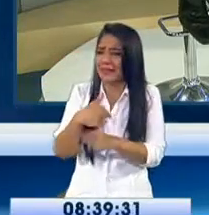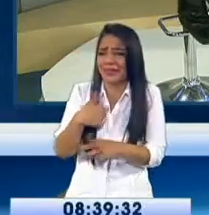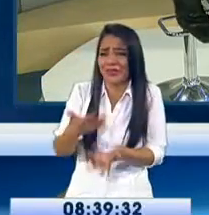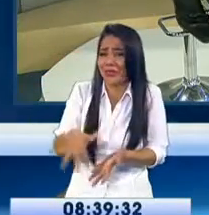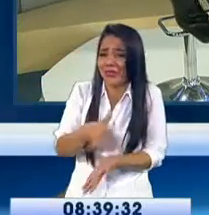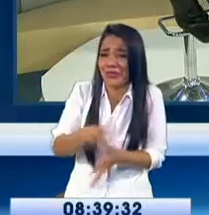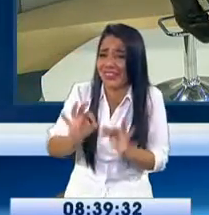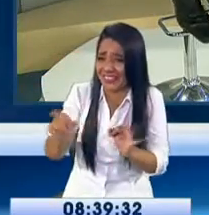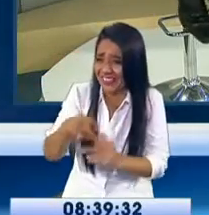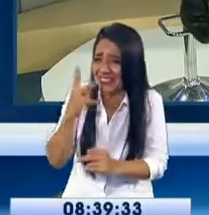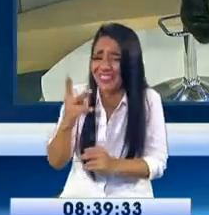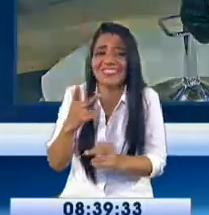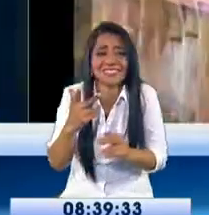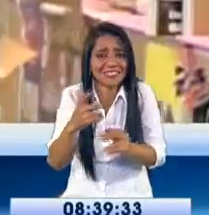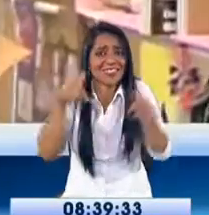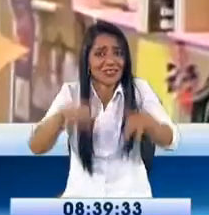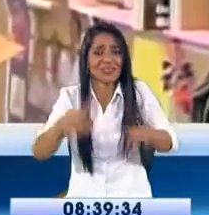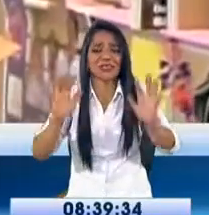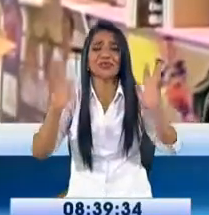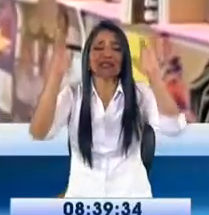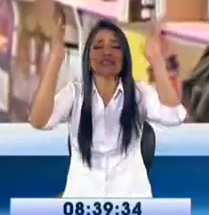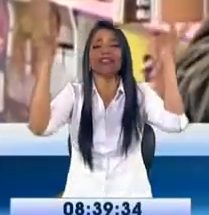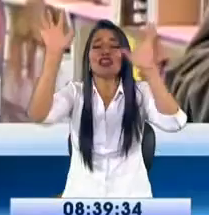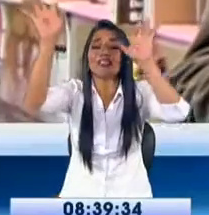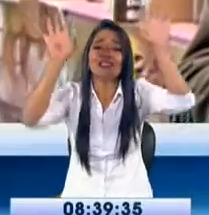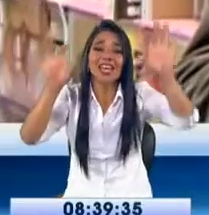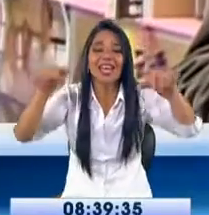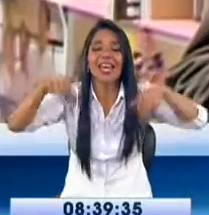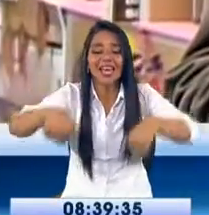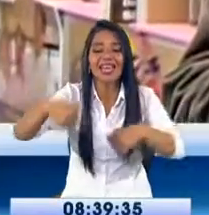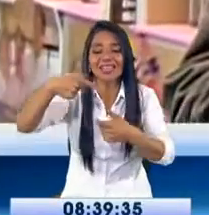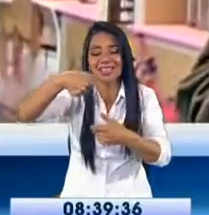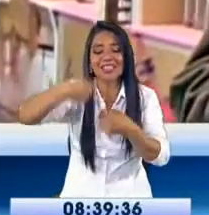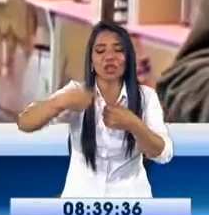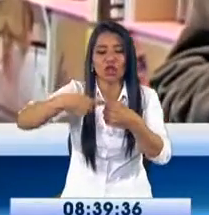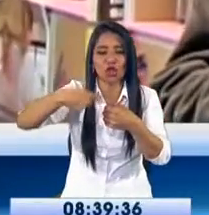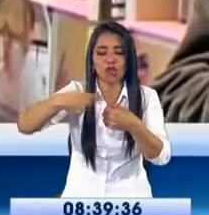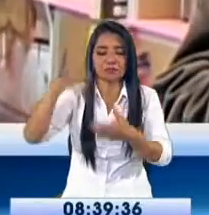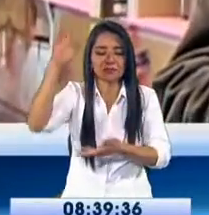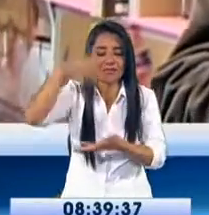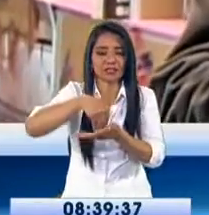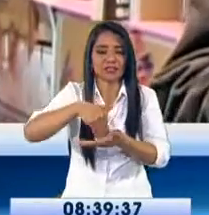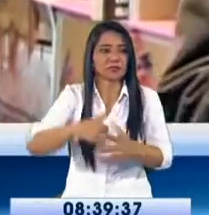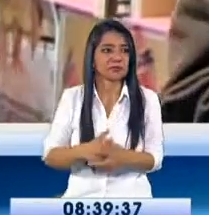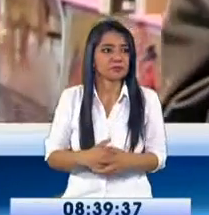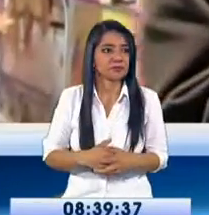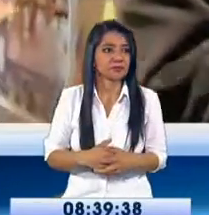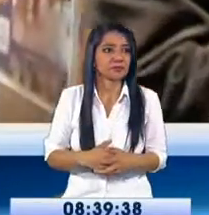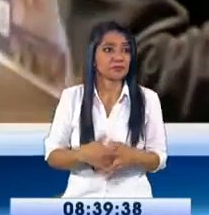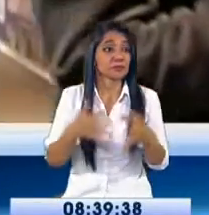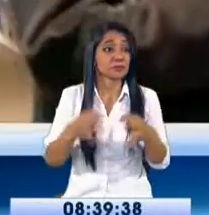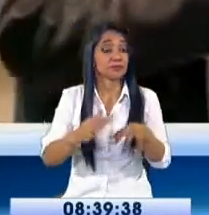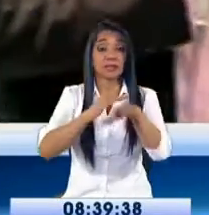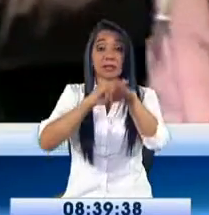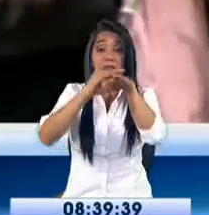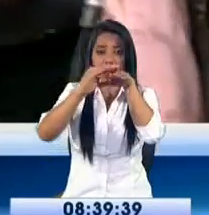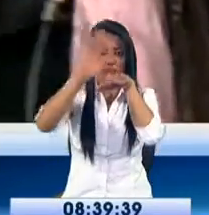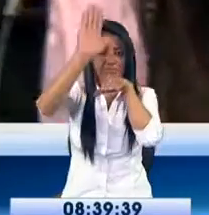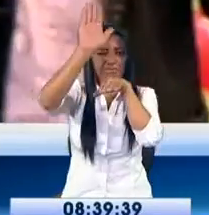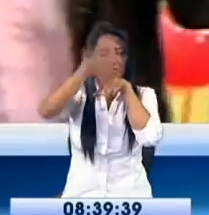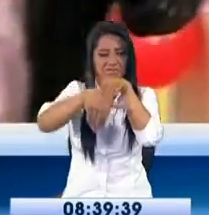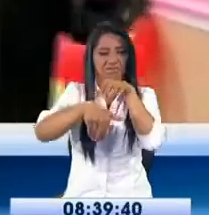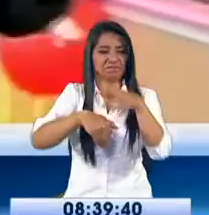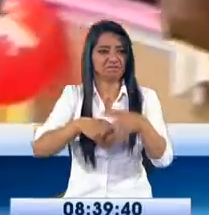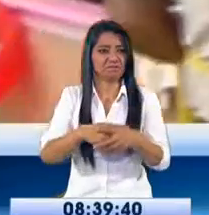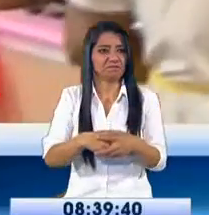aquí en esta feria que se está desarrollando en quitumbe y vamos a ir con una espectacular les invito a ser parte de